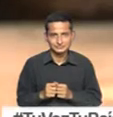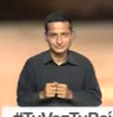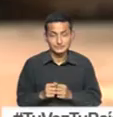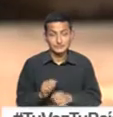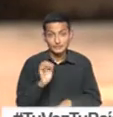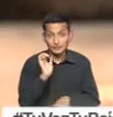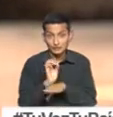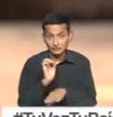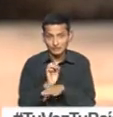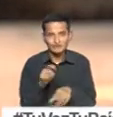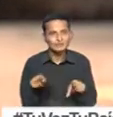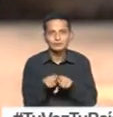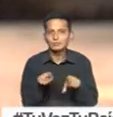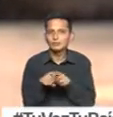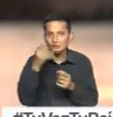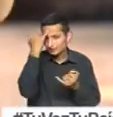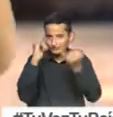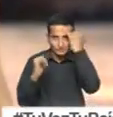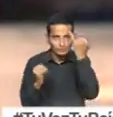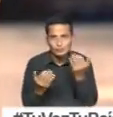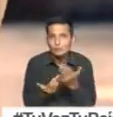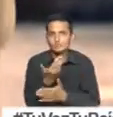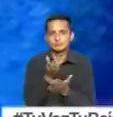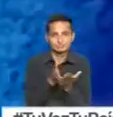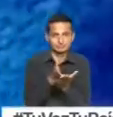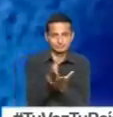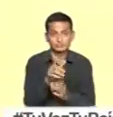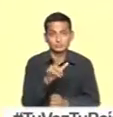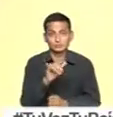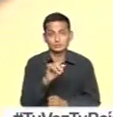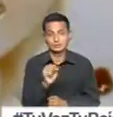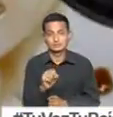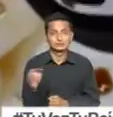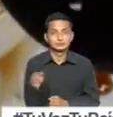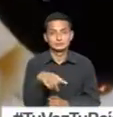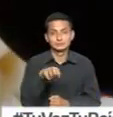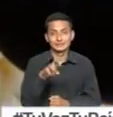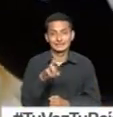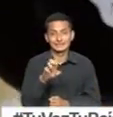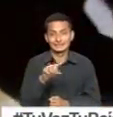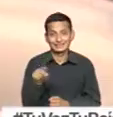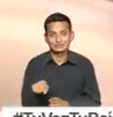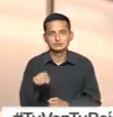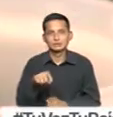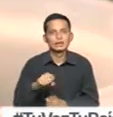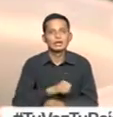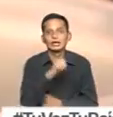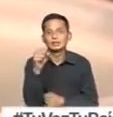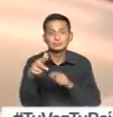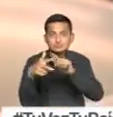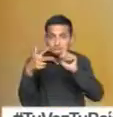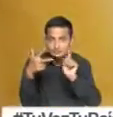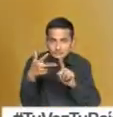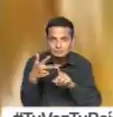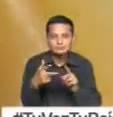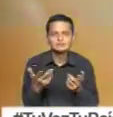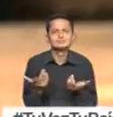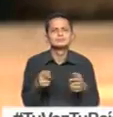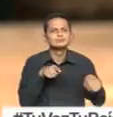Ecuador es sinónimo de emprendimiento. Luis Pérez, joven azuayo, es ganador del tercer puesto del concurso Liga de